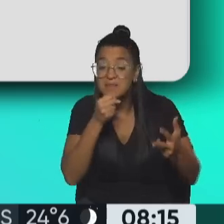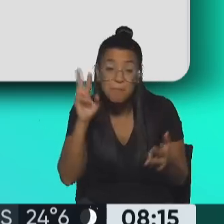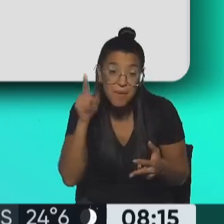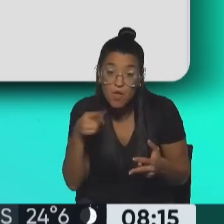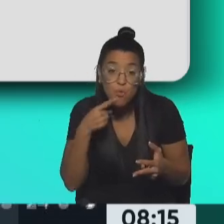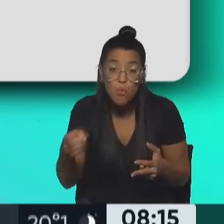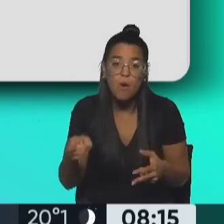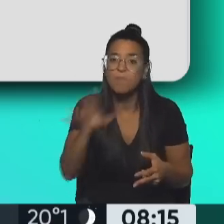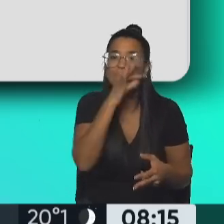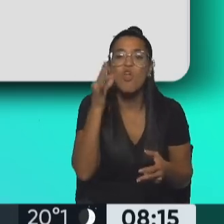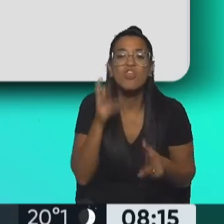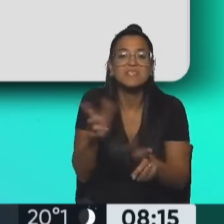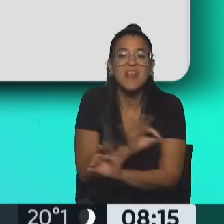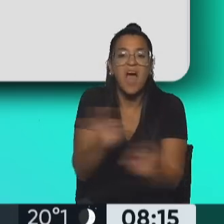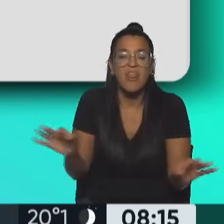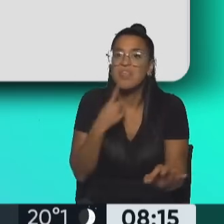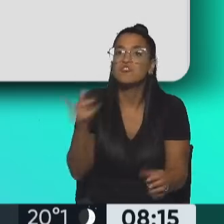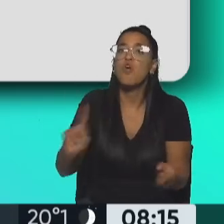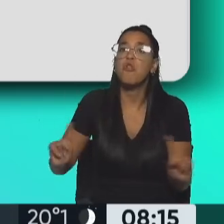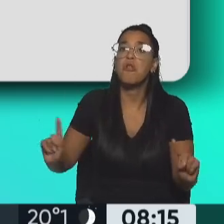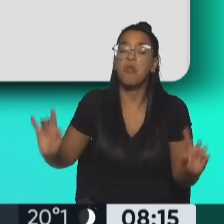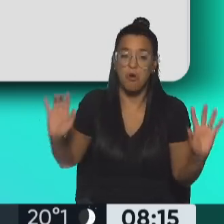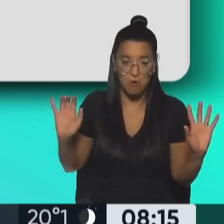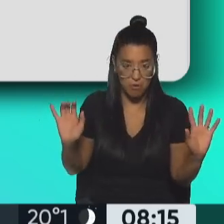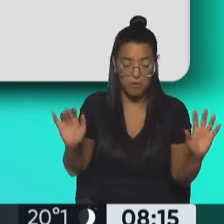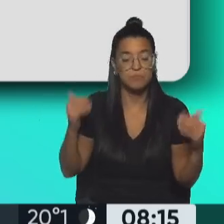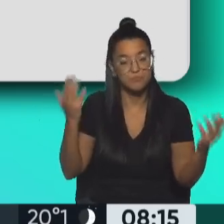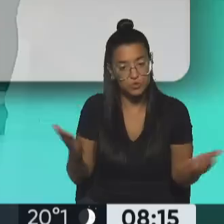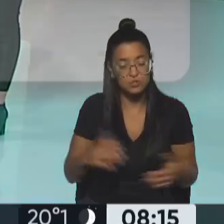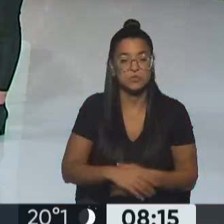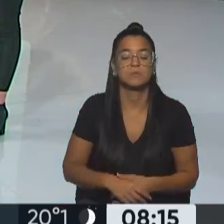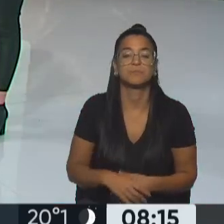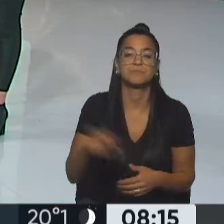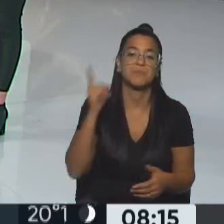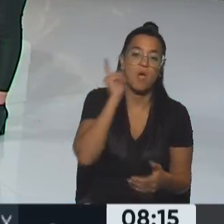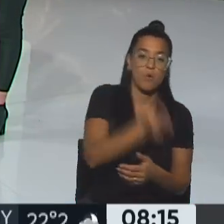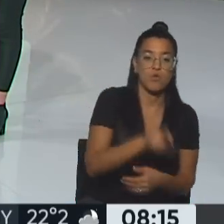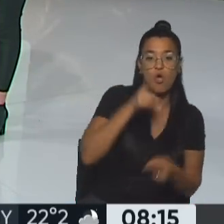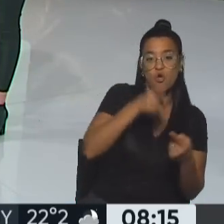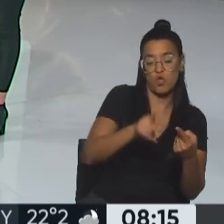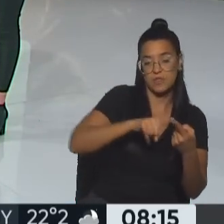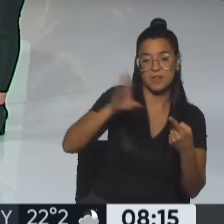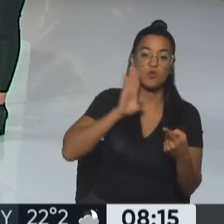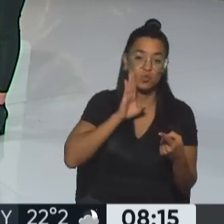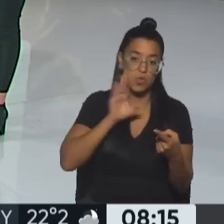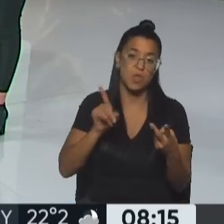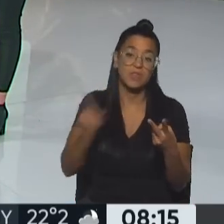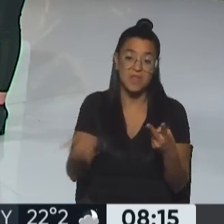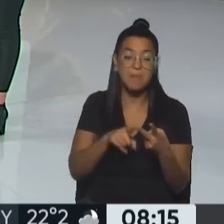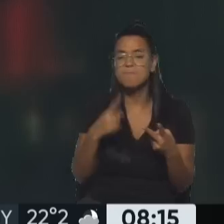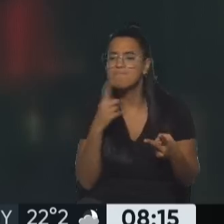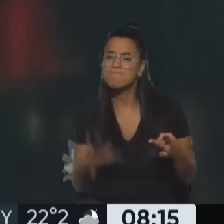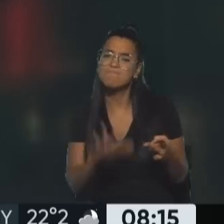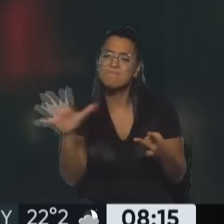solo callará sino que lo negará así de fácil Entonces tenemos una acusación contra Estados Unidos y también está